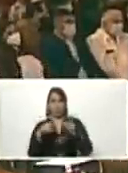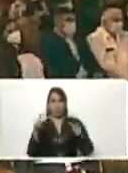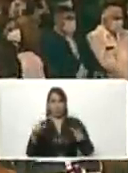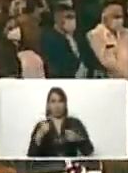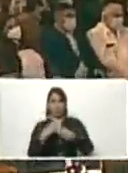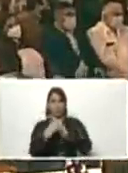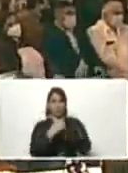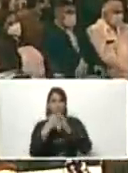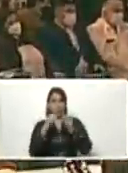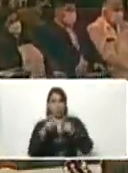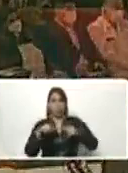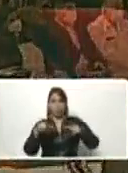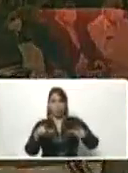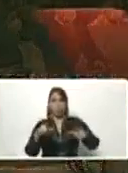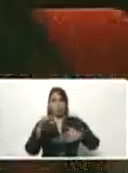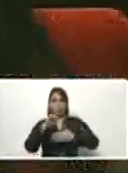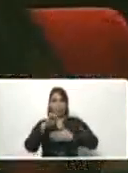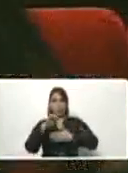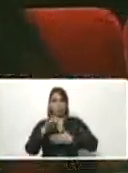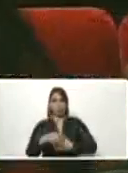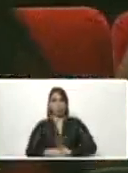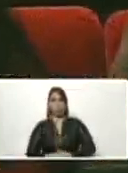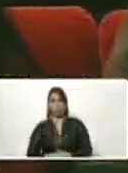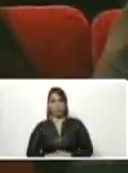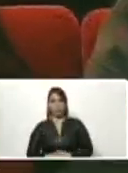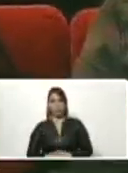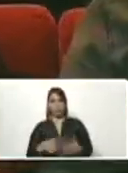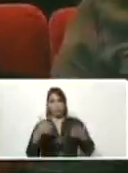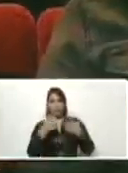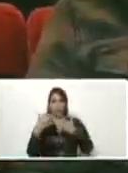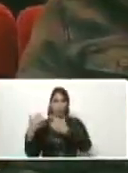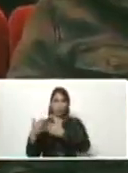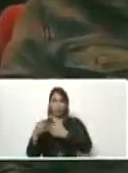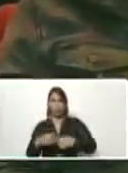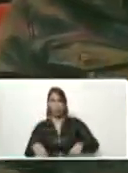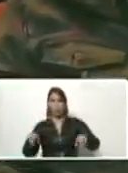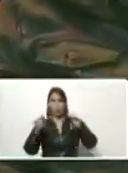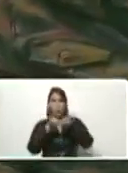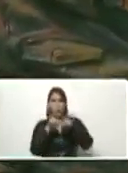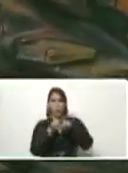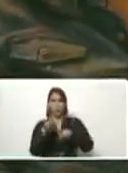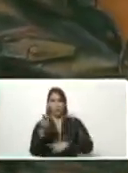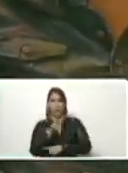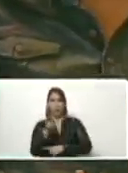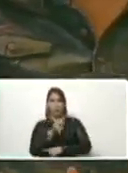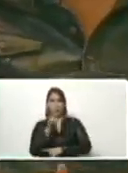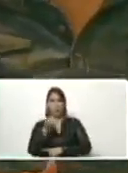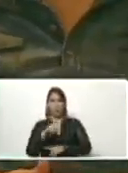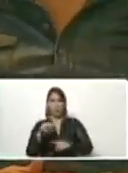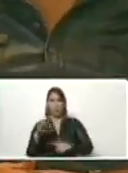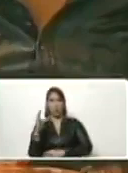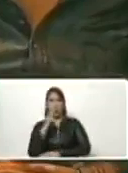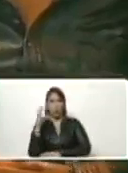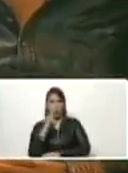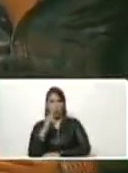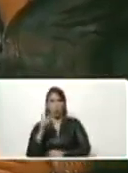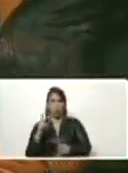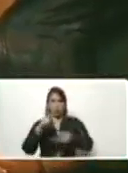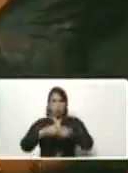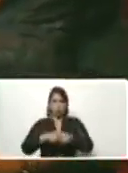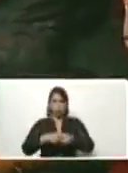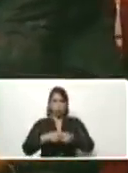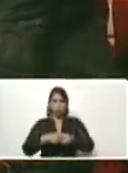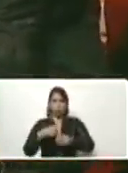de todos los lugares de Sudamérica. Luchan por igual venezolanos y neogranadinos, miembros de la Gran